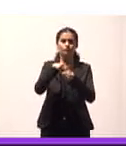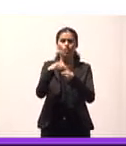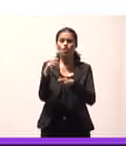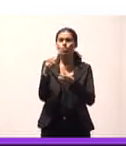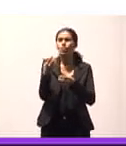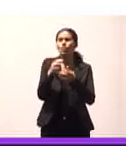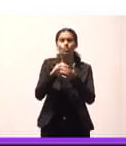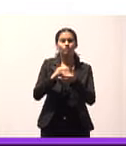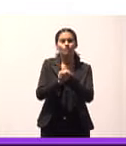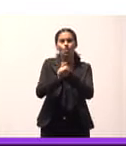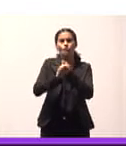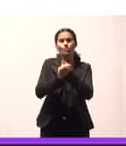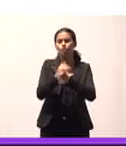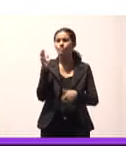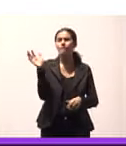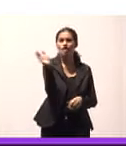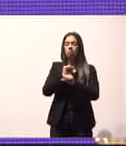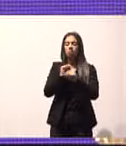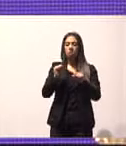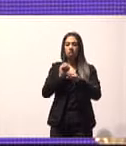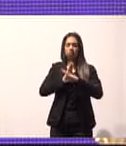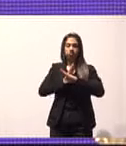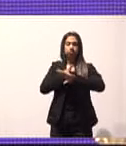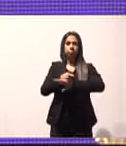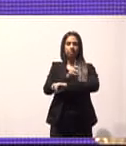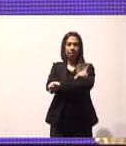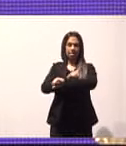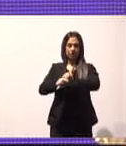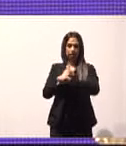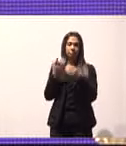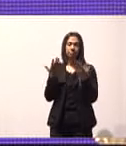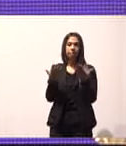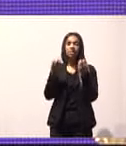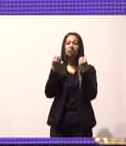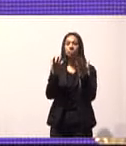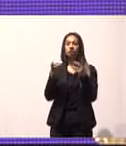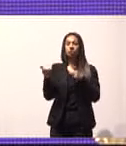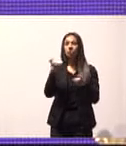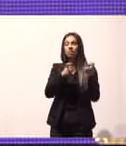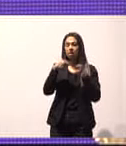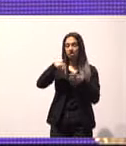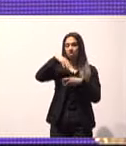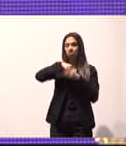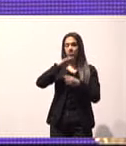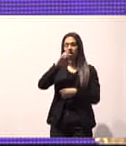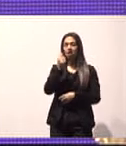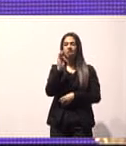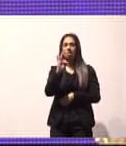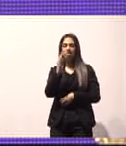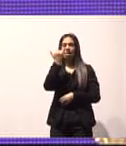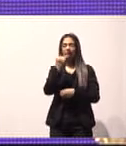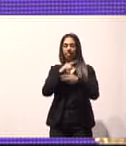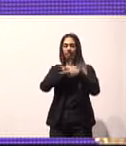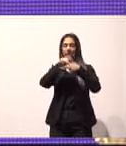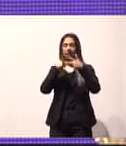del desarrollo sean efectivas para todos y todas. Y es por eso que, digamos, la estrategia de CAF también se enfoca en estas tres